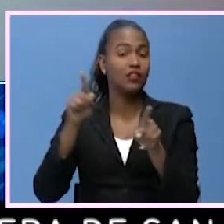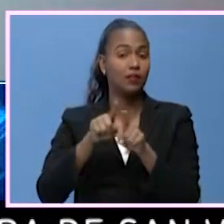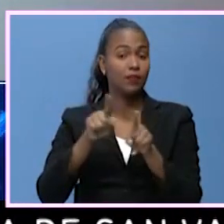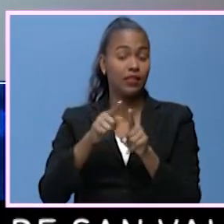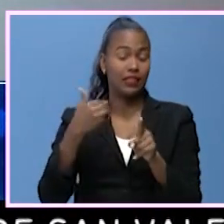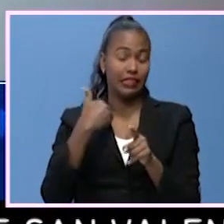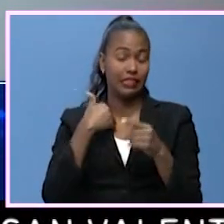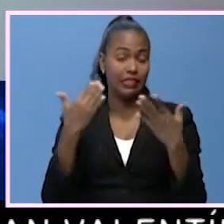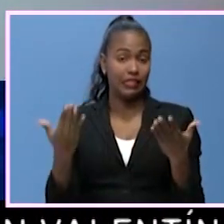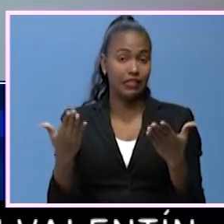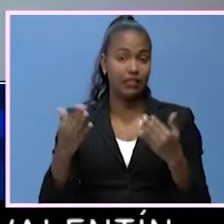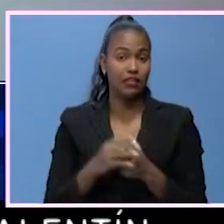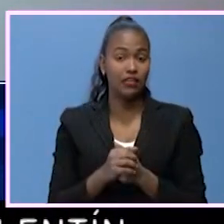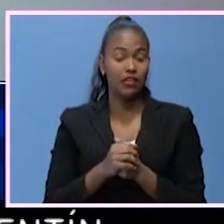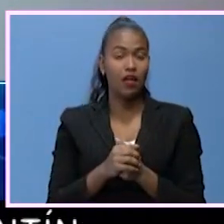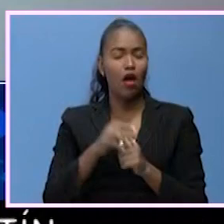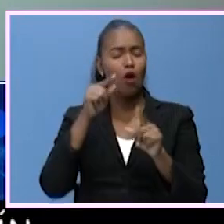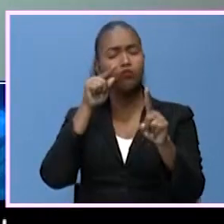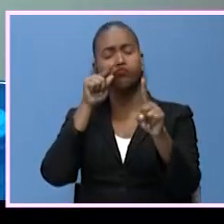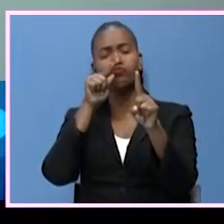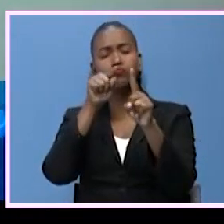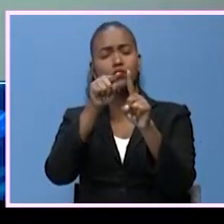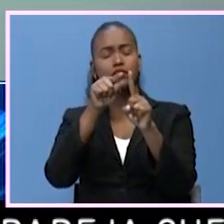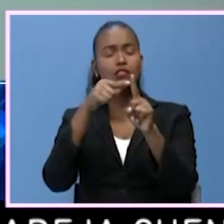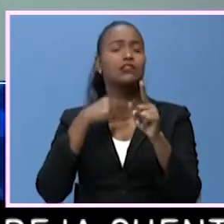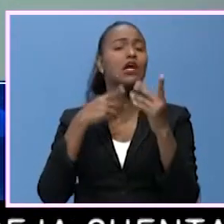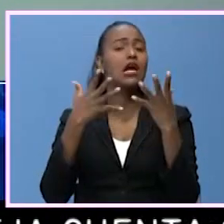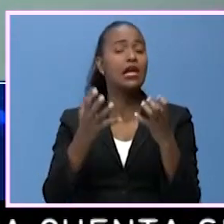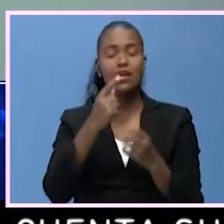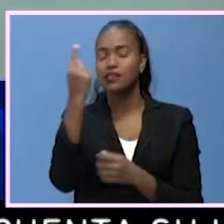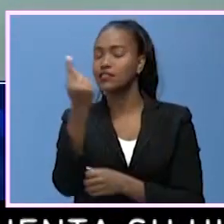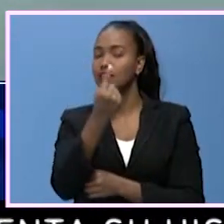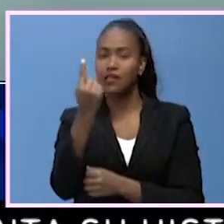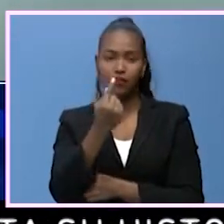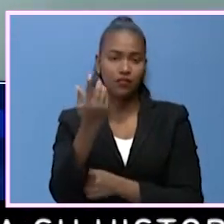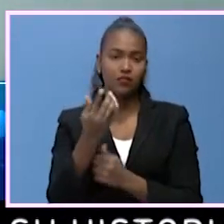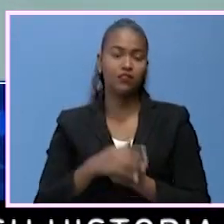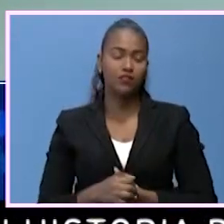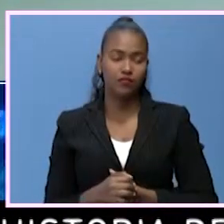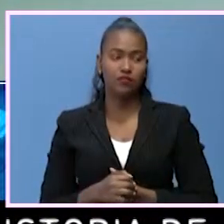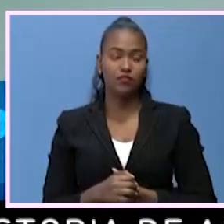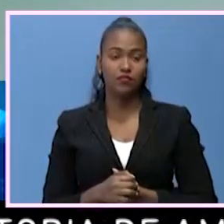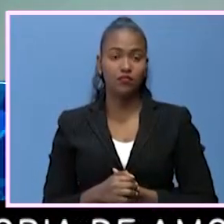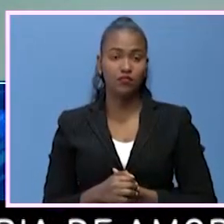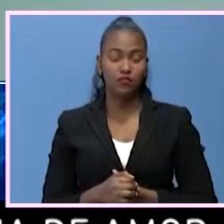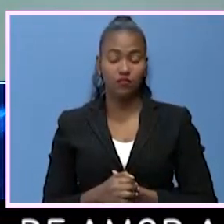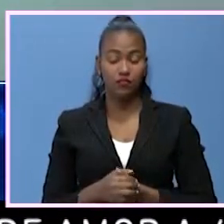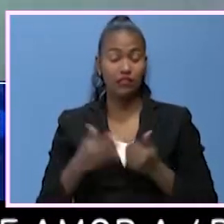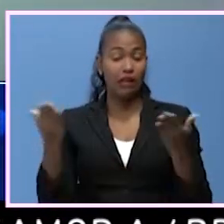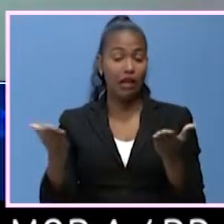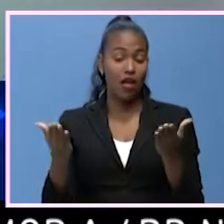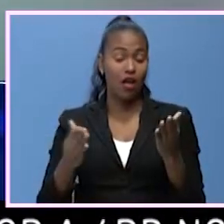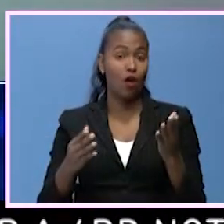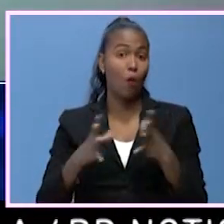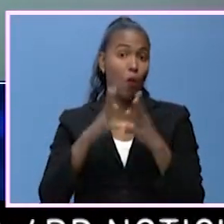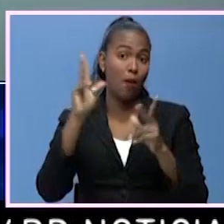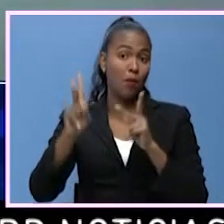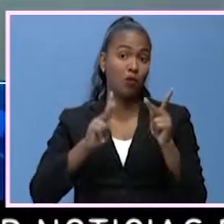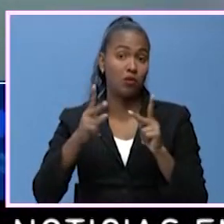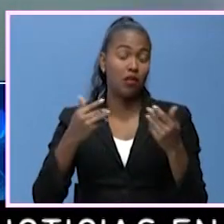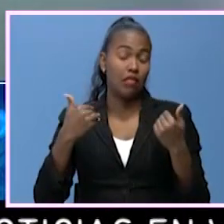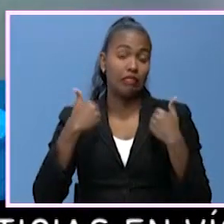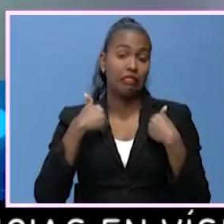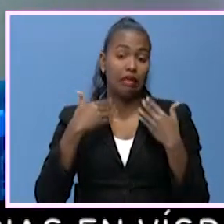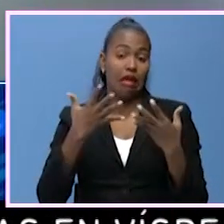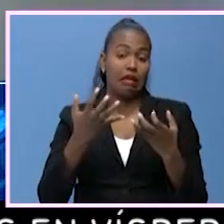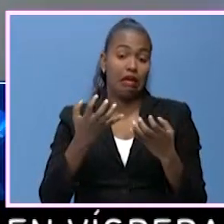los ojos bien puestos en lo que queríamos. aquí hay muchos que a lo mejor son ricos en habilidades,